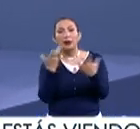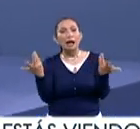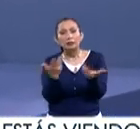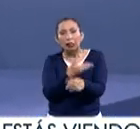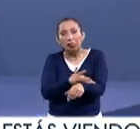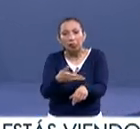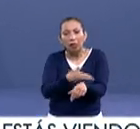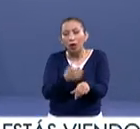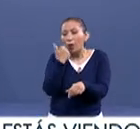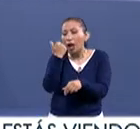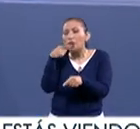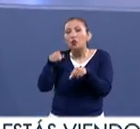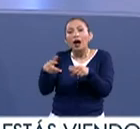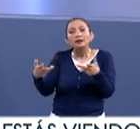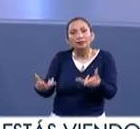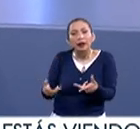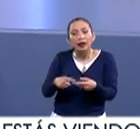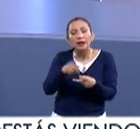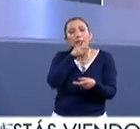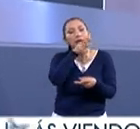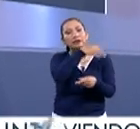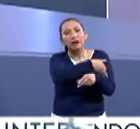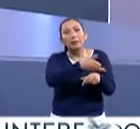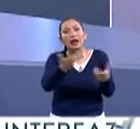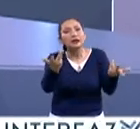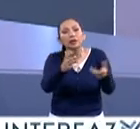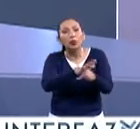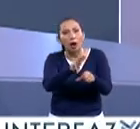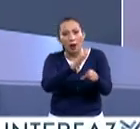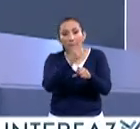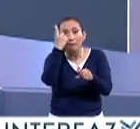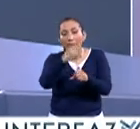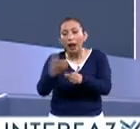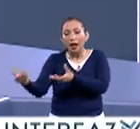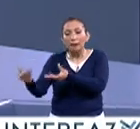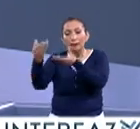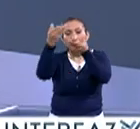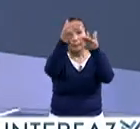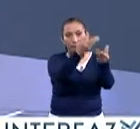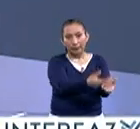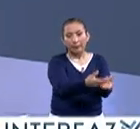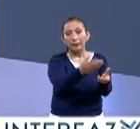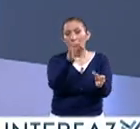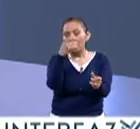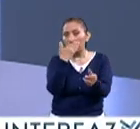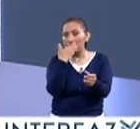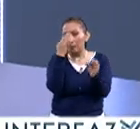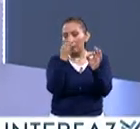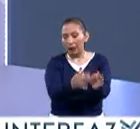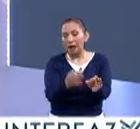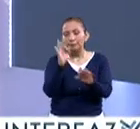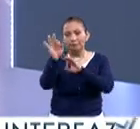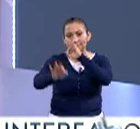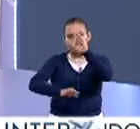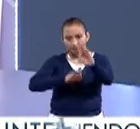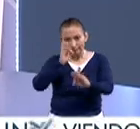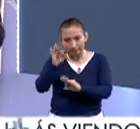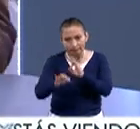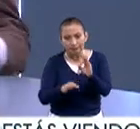tienen que hacer los alumnos? ¿Qué tienen que hacer los padres de familia para que puedan ser debidamente